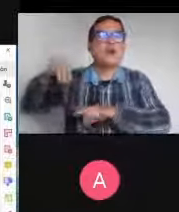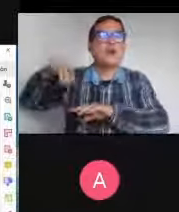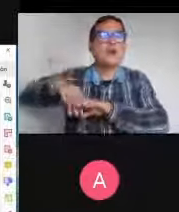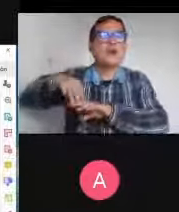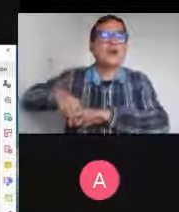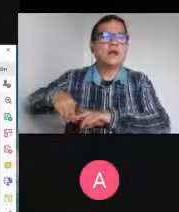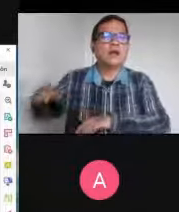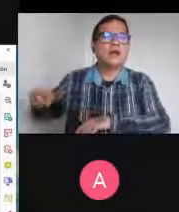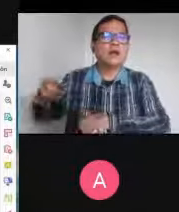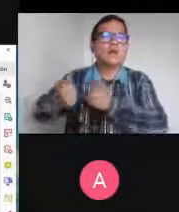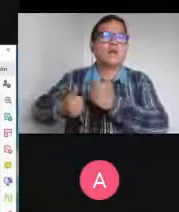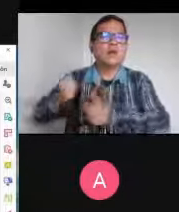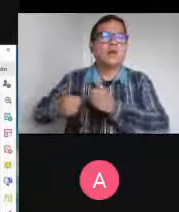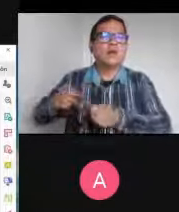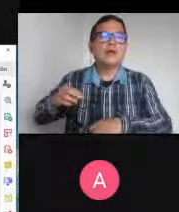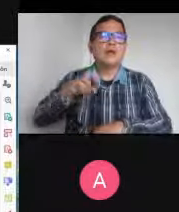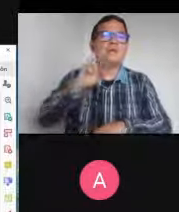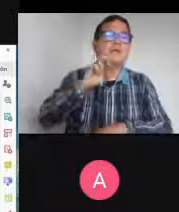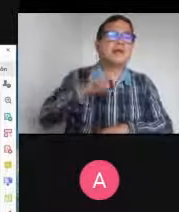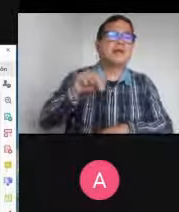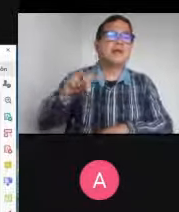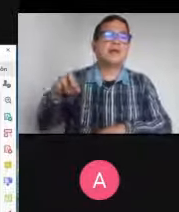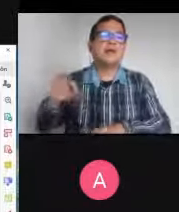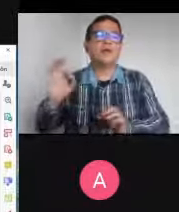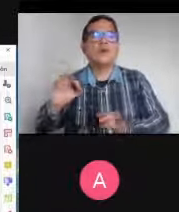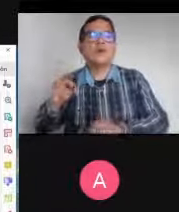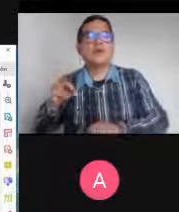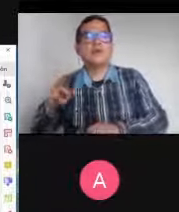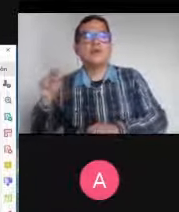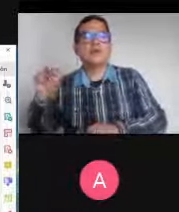referencia a este diagrama? ¿PNP o NPN?